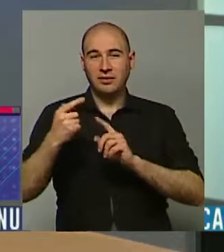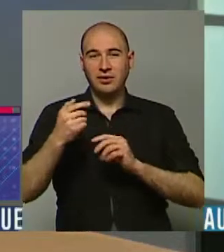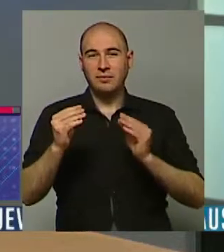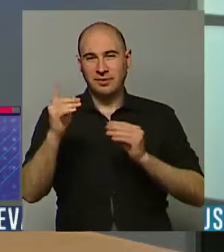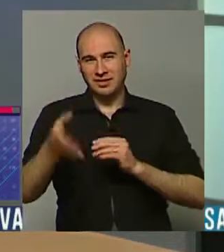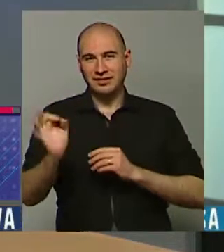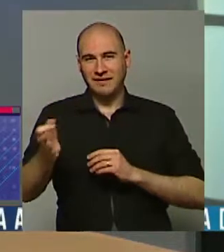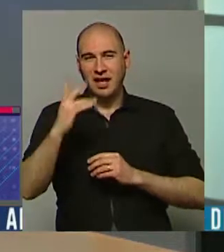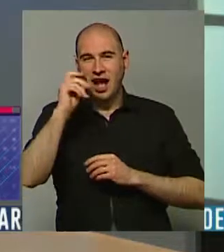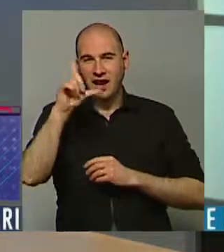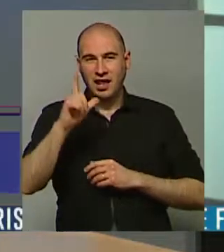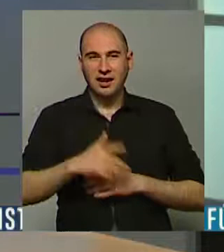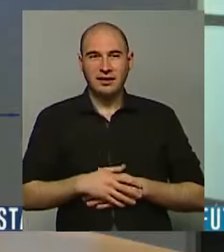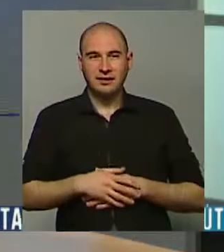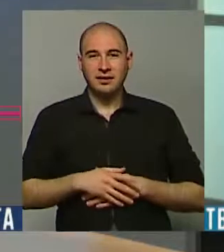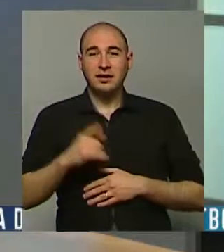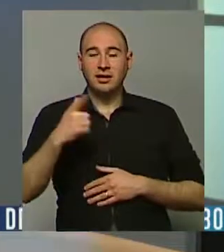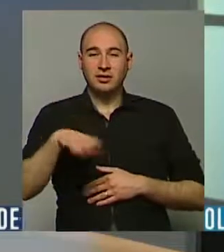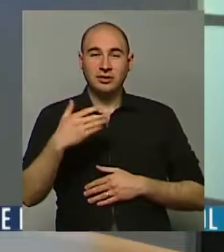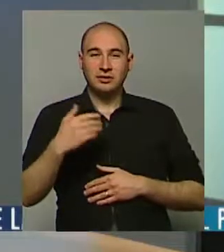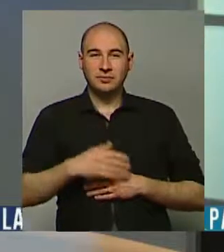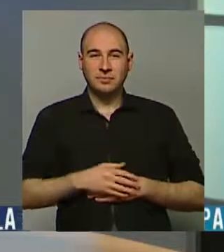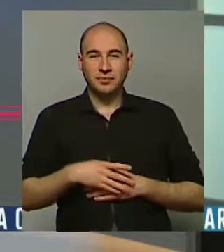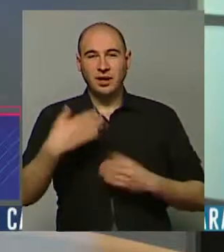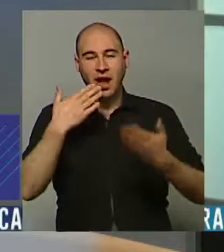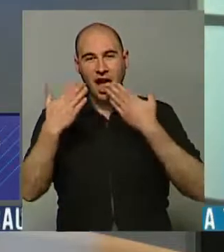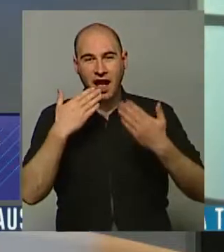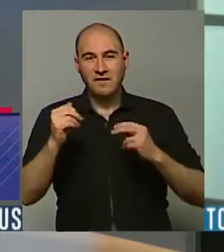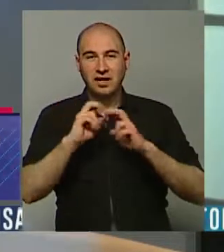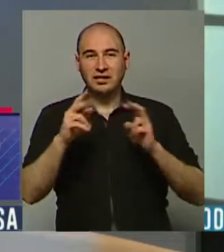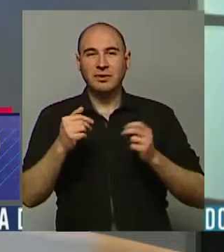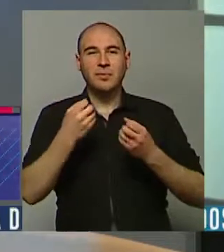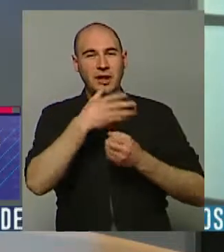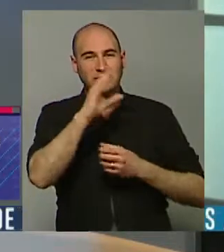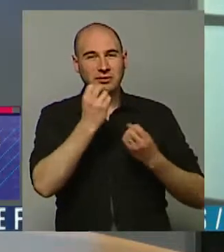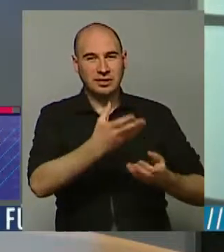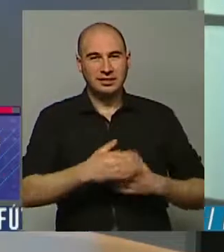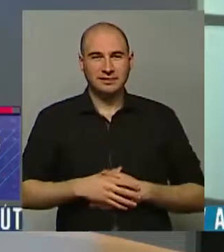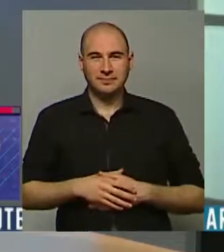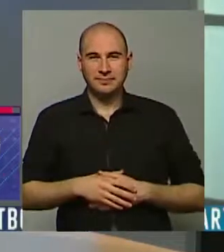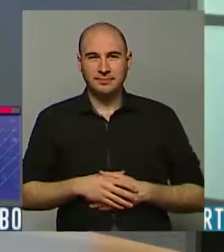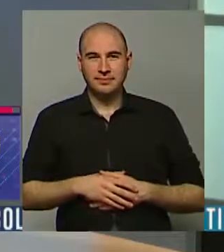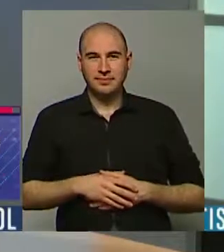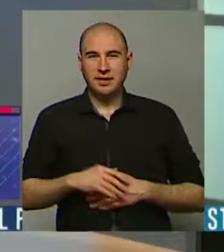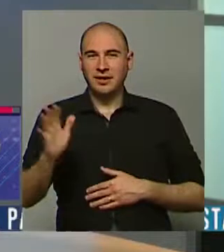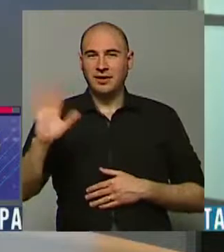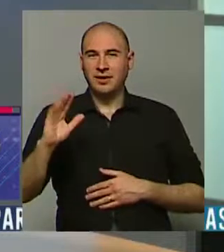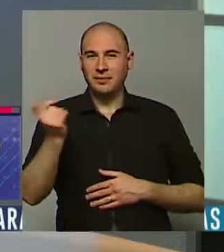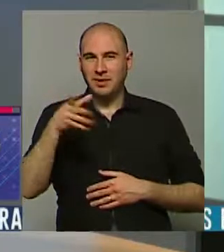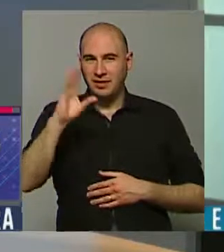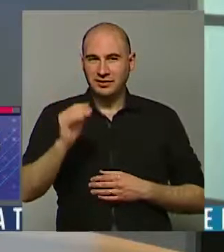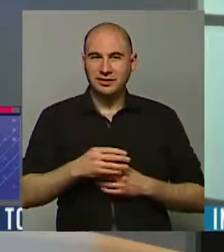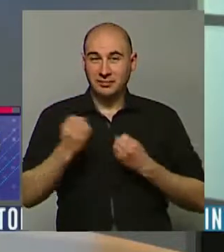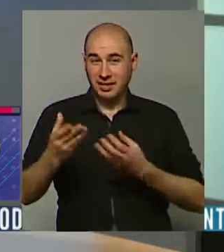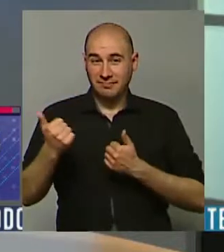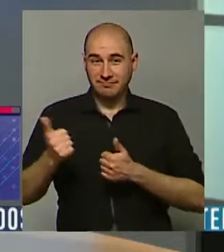nuestro especialista Ariel Corgatelli, con quien vamos a estar hablando de un tema puntual. Ariel, buenas noches, ¿cómo estás? Hola, ¿qué tal? Buenas noches,